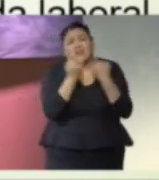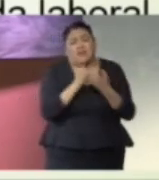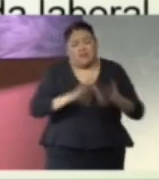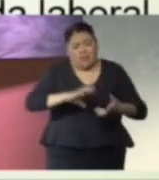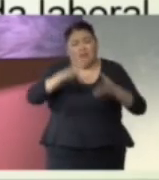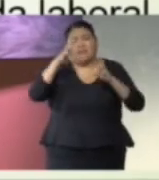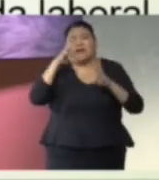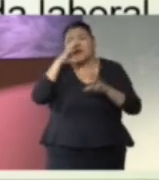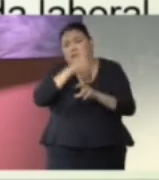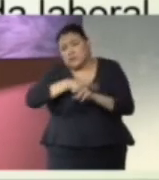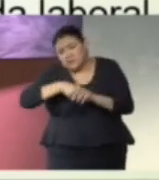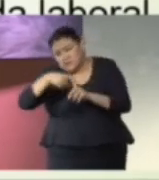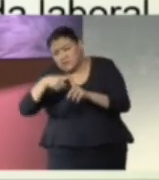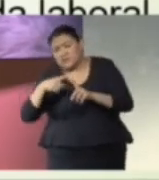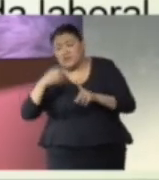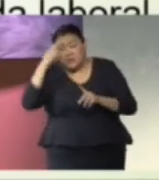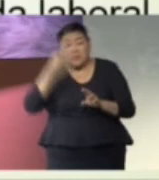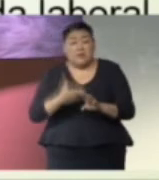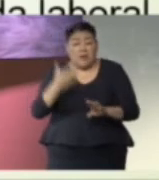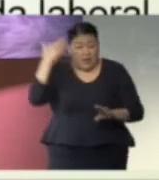no nos ofrece ya lo que